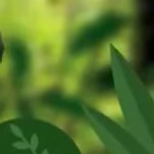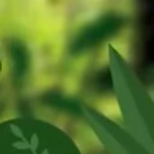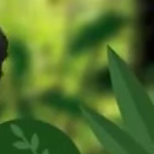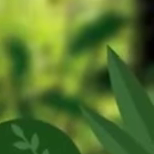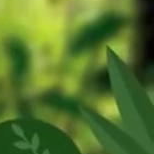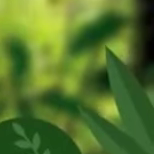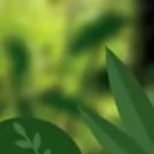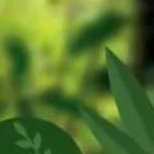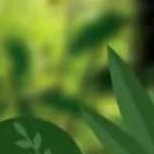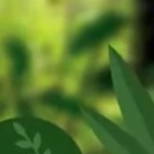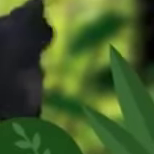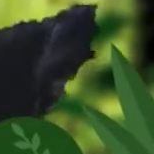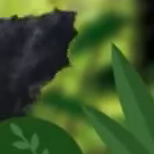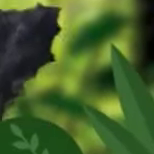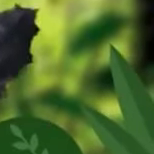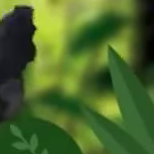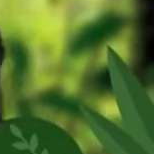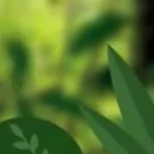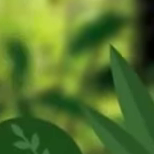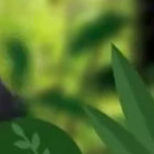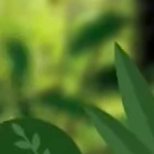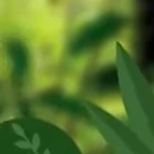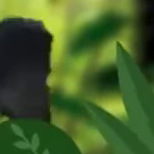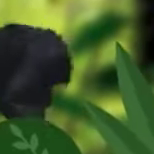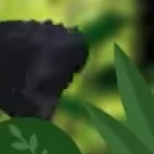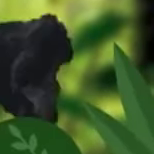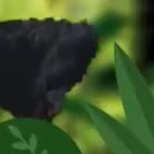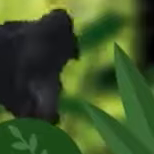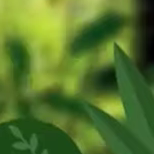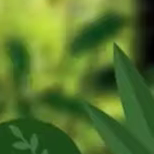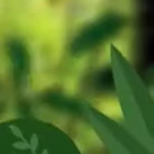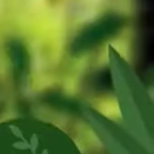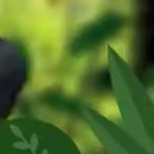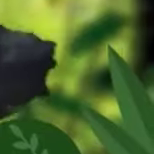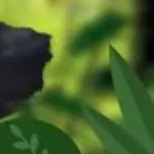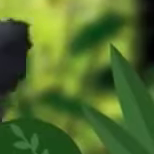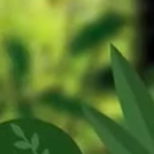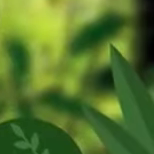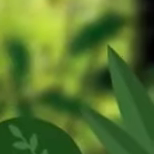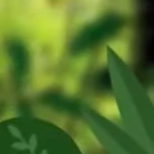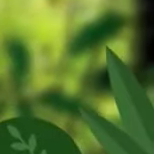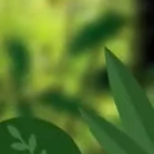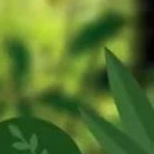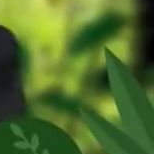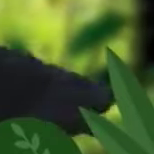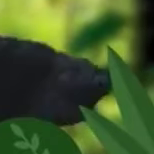usar doble mascarilla. Y que debe cubrirnos hasta la nariz, o en mi caso, el